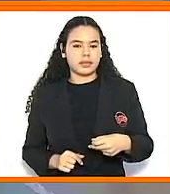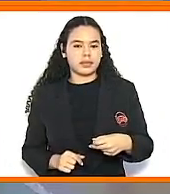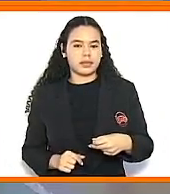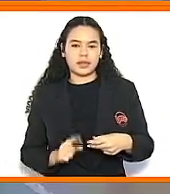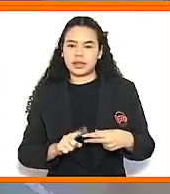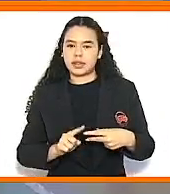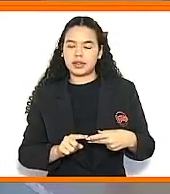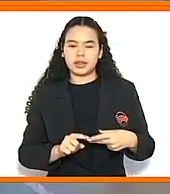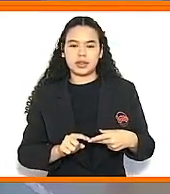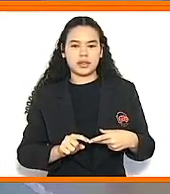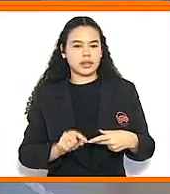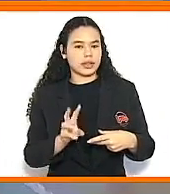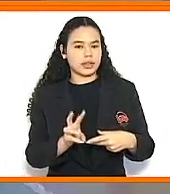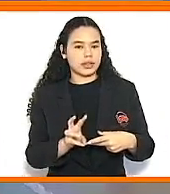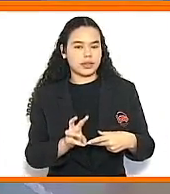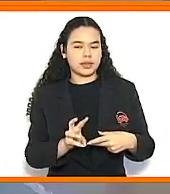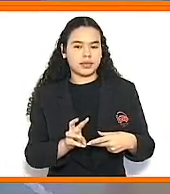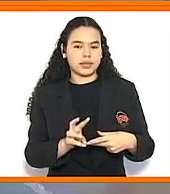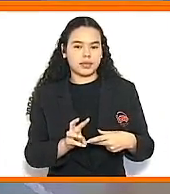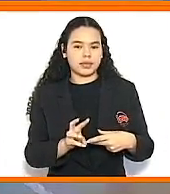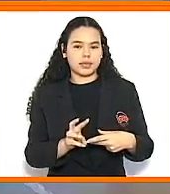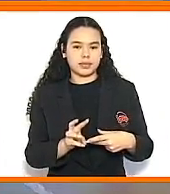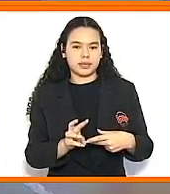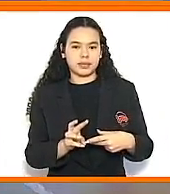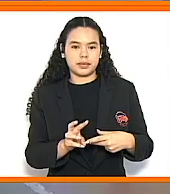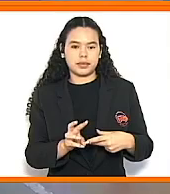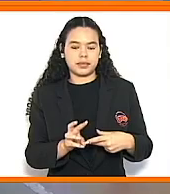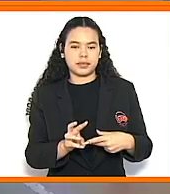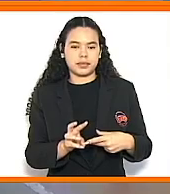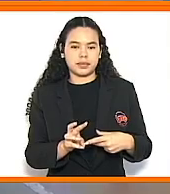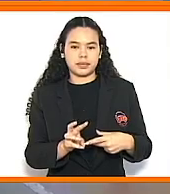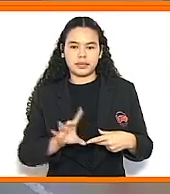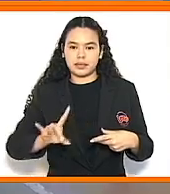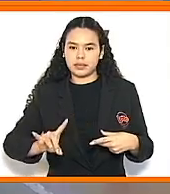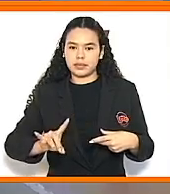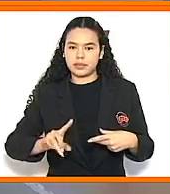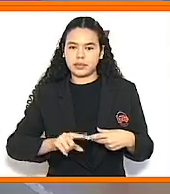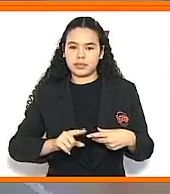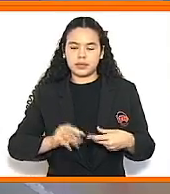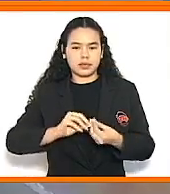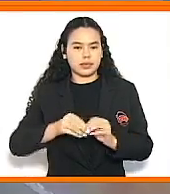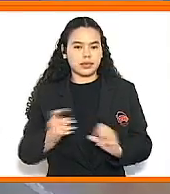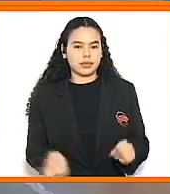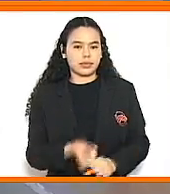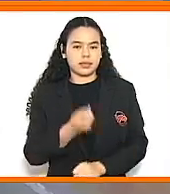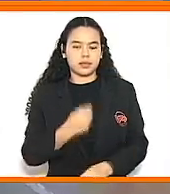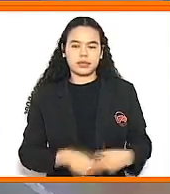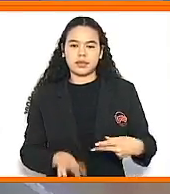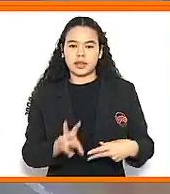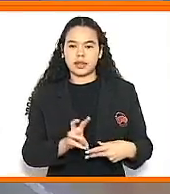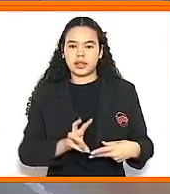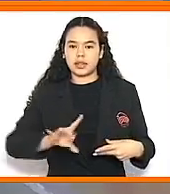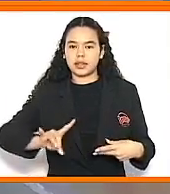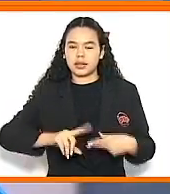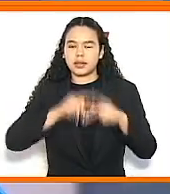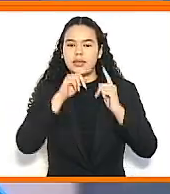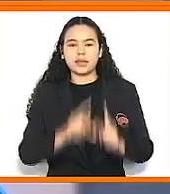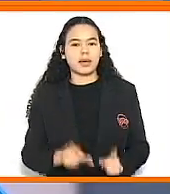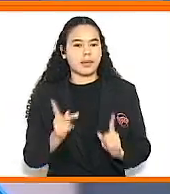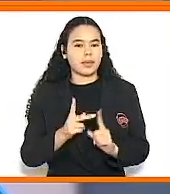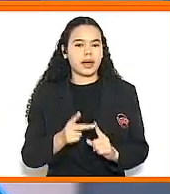6, segundo dígito, el 8, número favorecido 68 con su catrachada